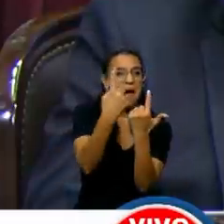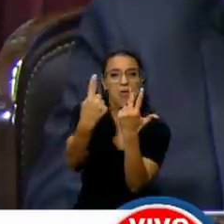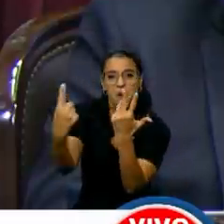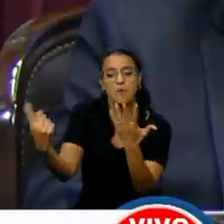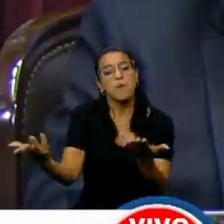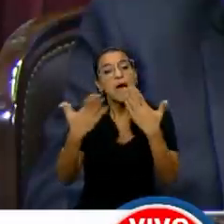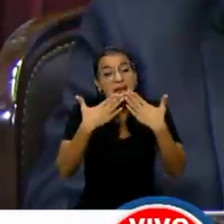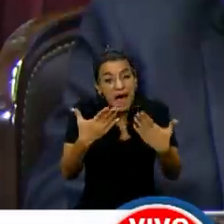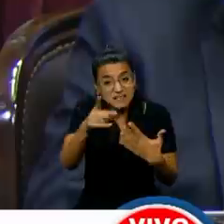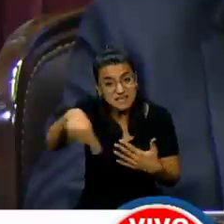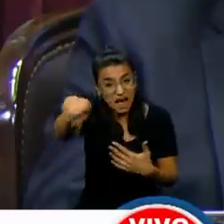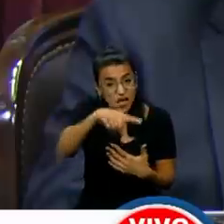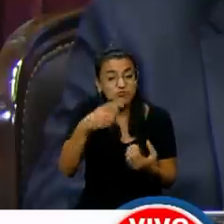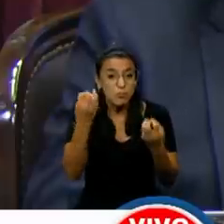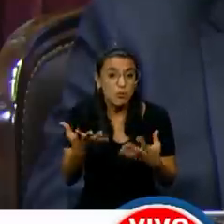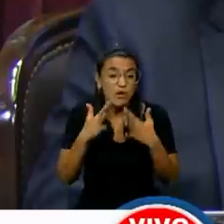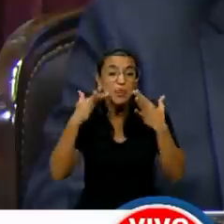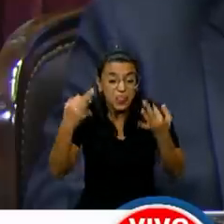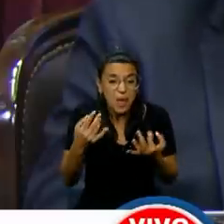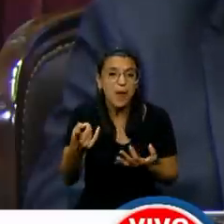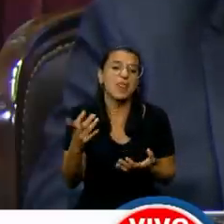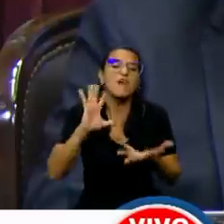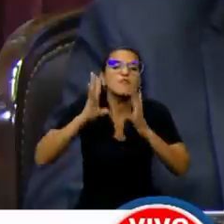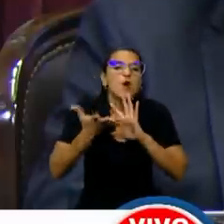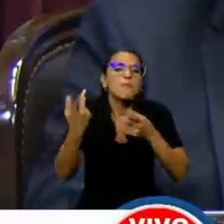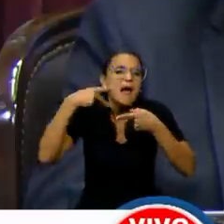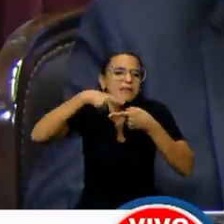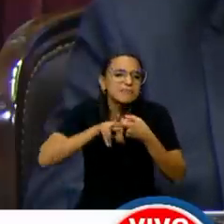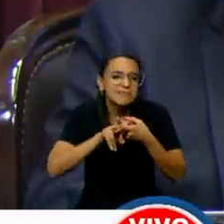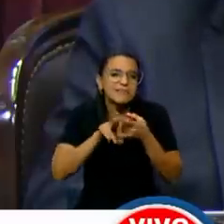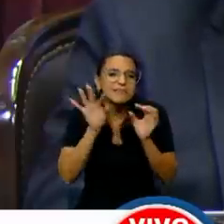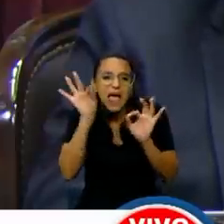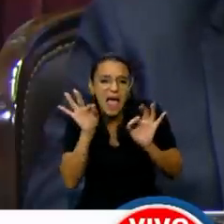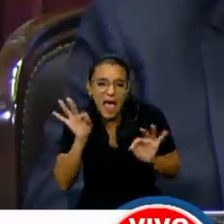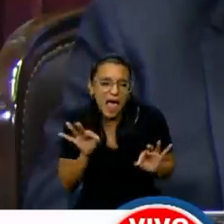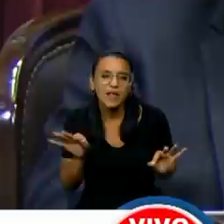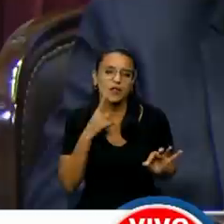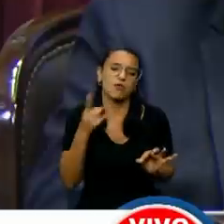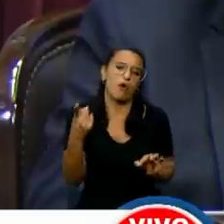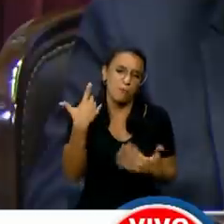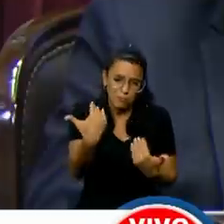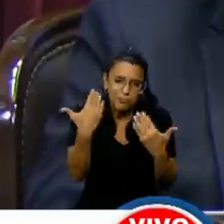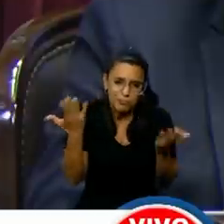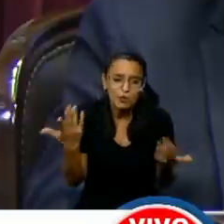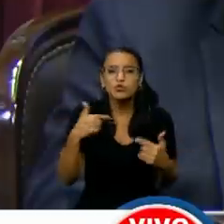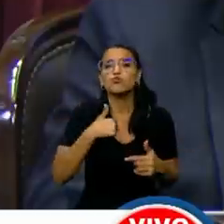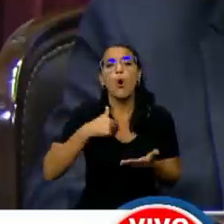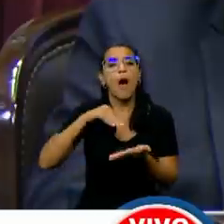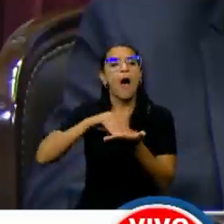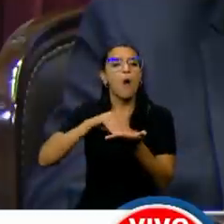ellos porque la verdad que desde el punto de vista técnico han mostrado sobrada capacidad yo apenas soy